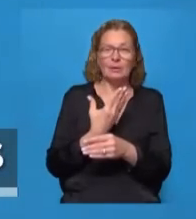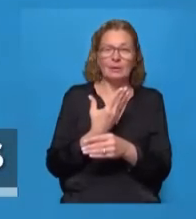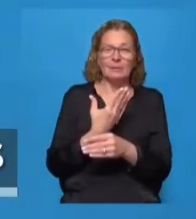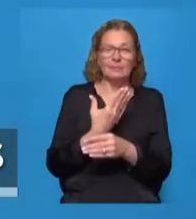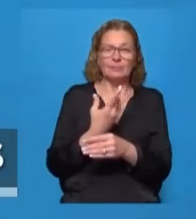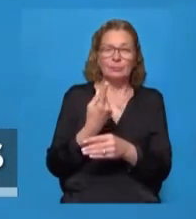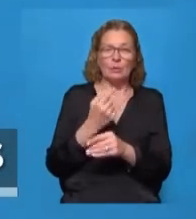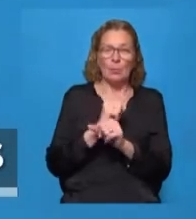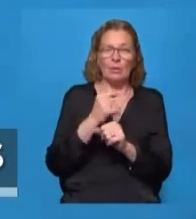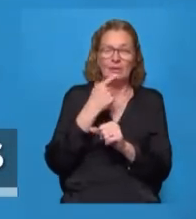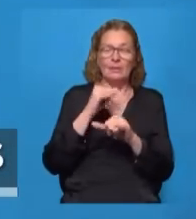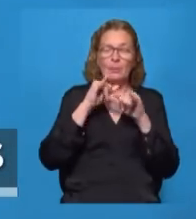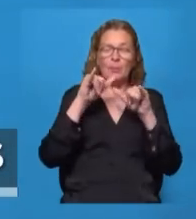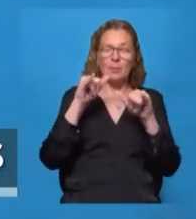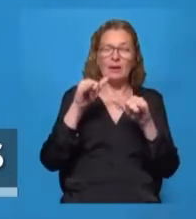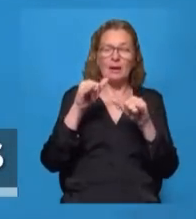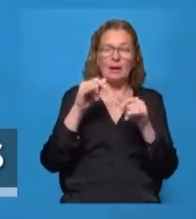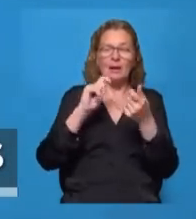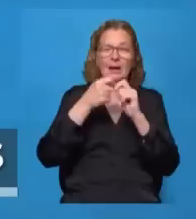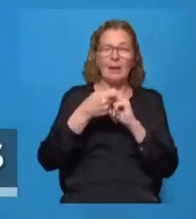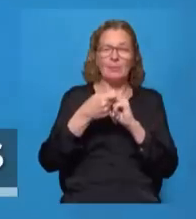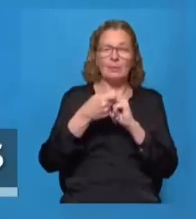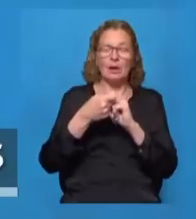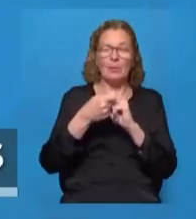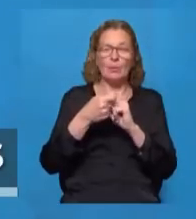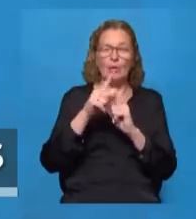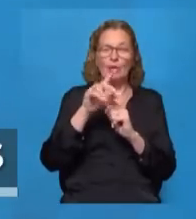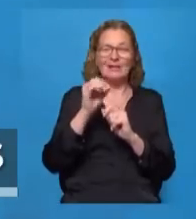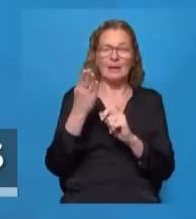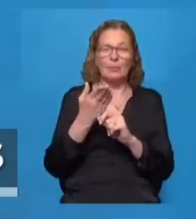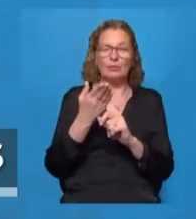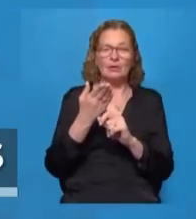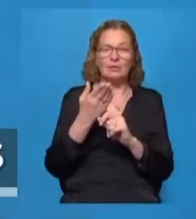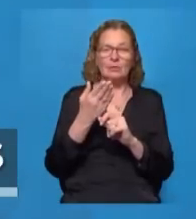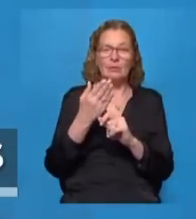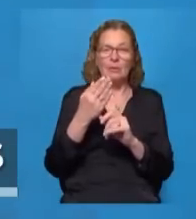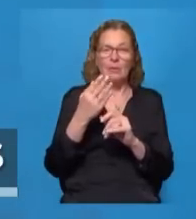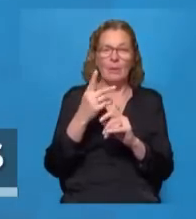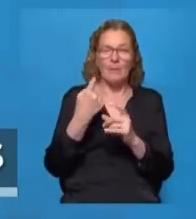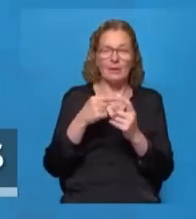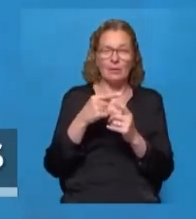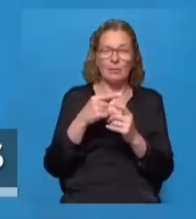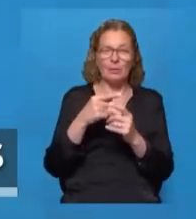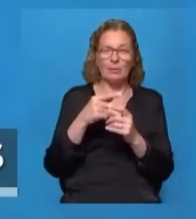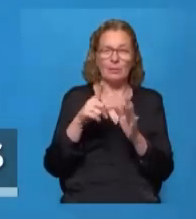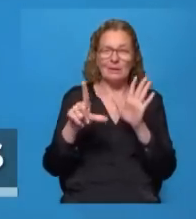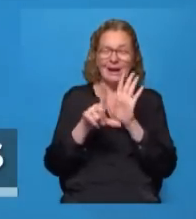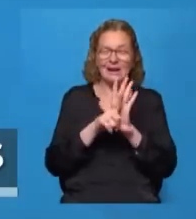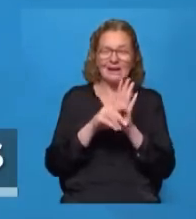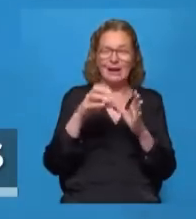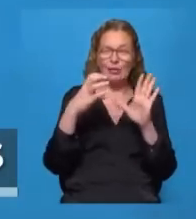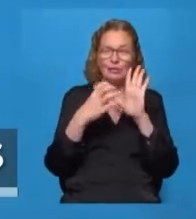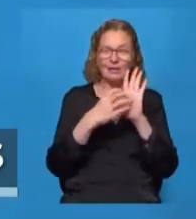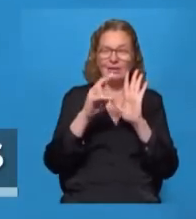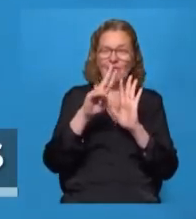uno puede promover la reforma de la Constitución con el 10% del padrón electoral Pero para dejar sin efecto ley la Constitución te